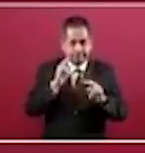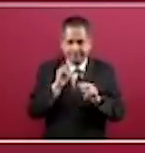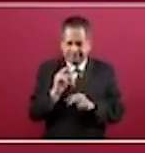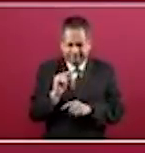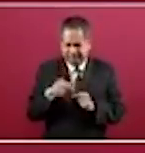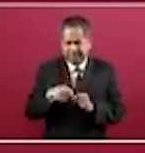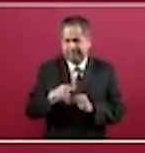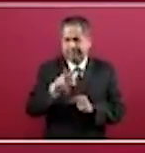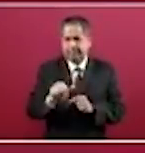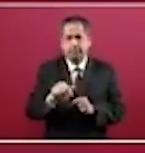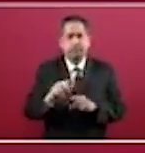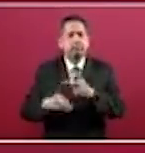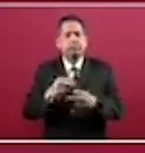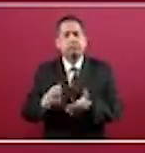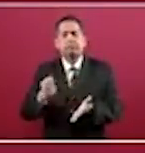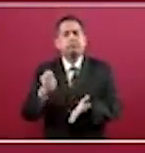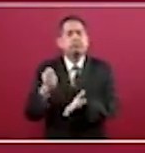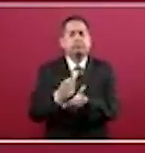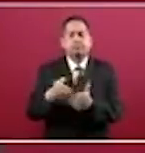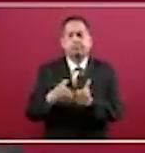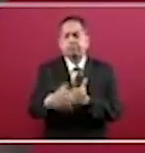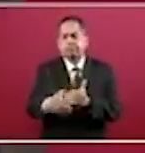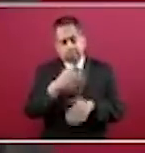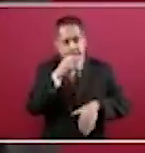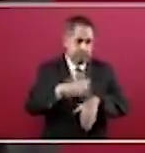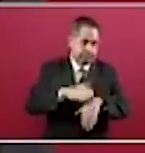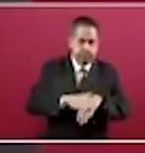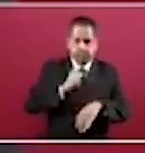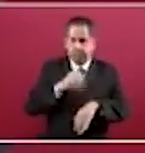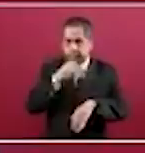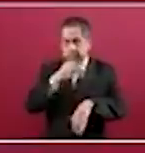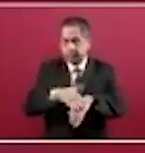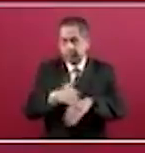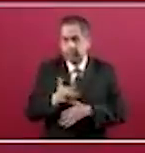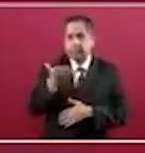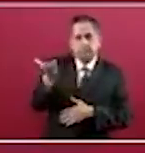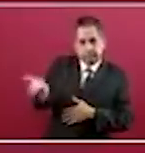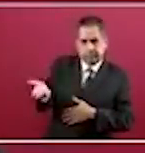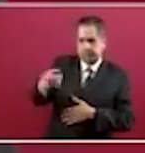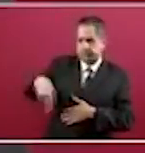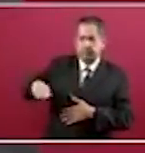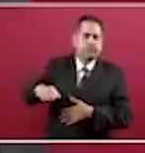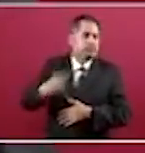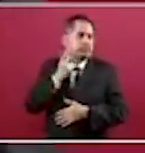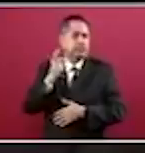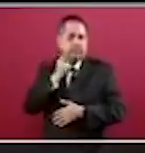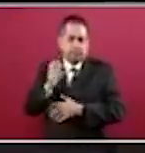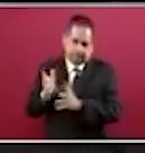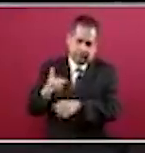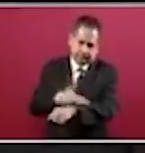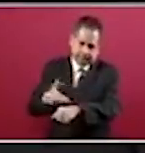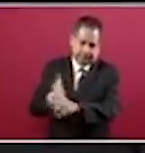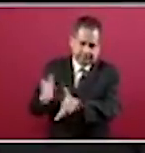punto de aprobarse, que aprovecho para pedirles a los legisladores que